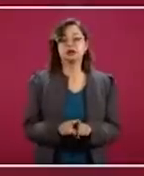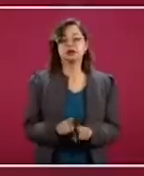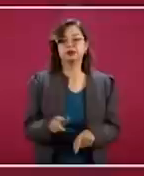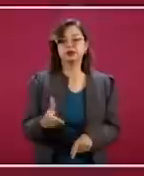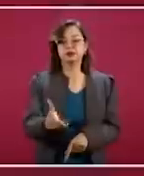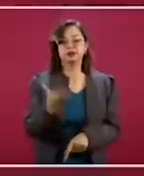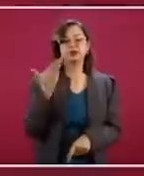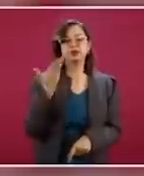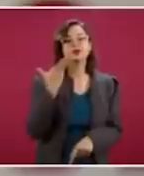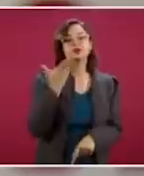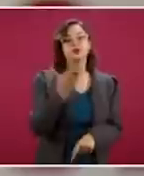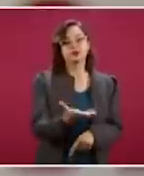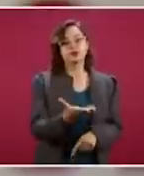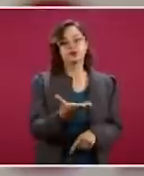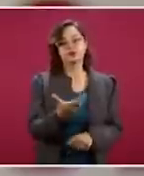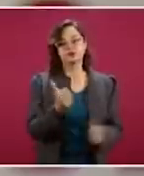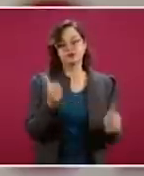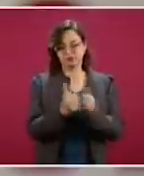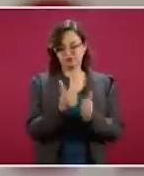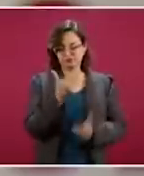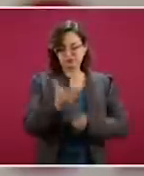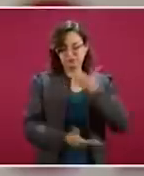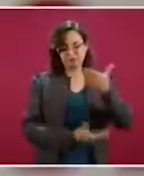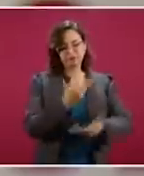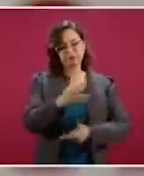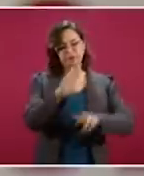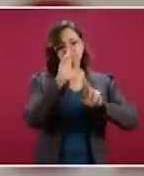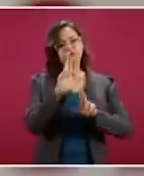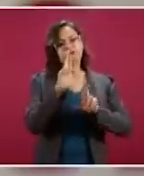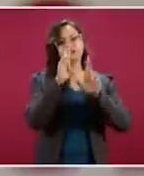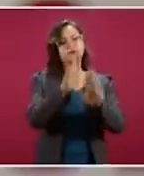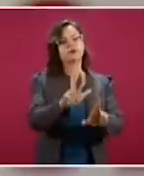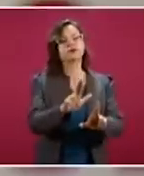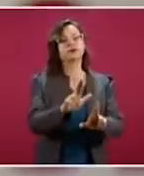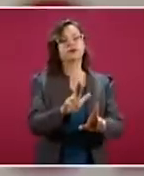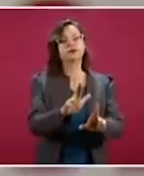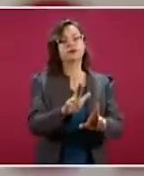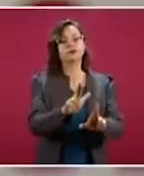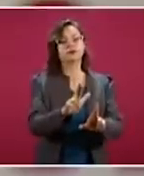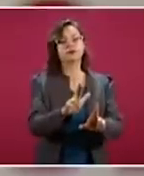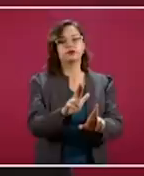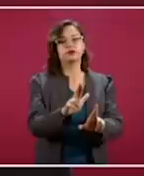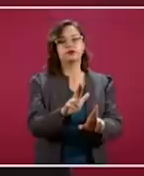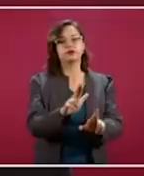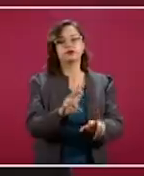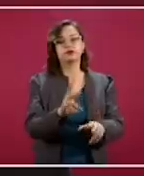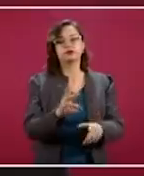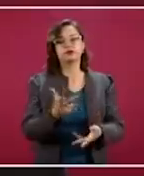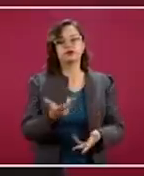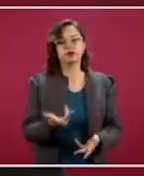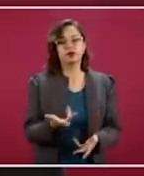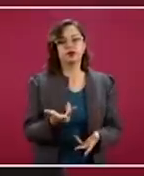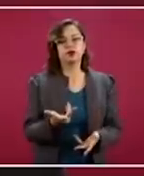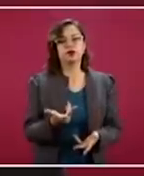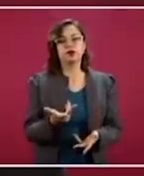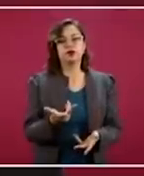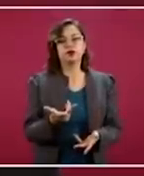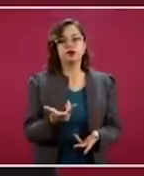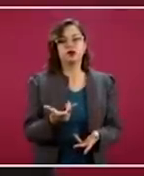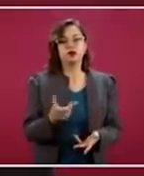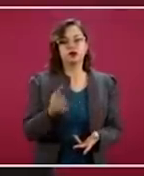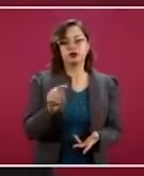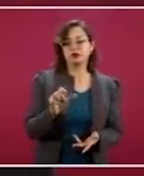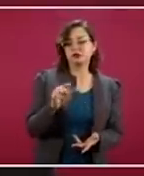pidiendo de manera muy respetuosa que no sea el tratado